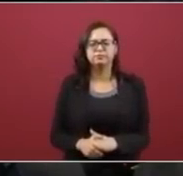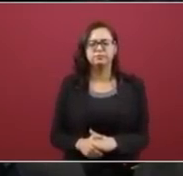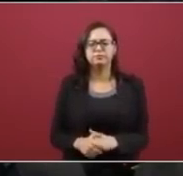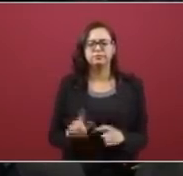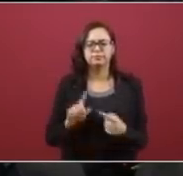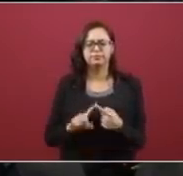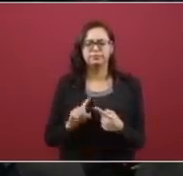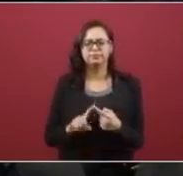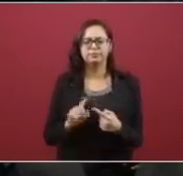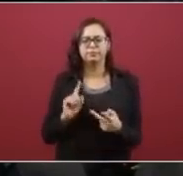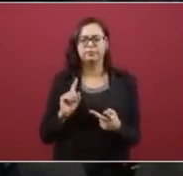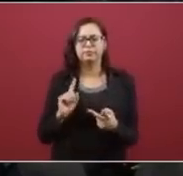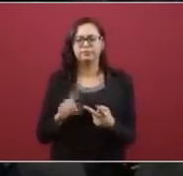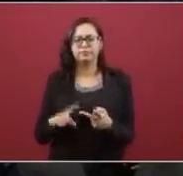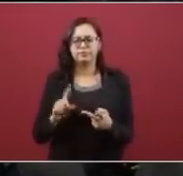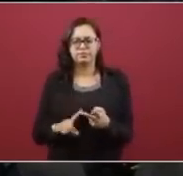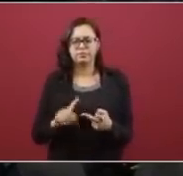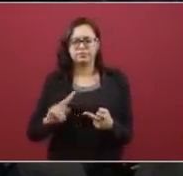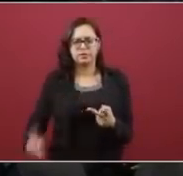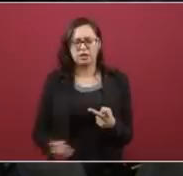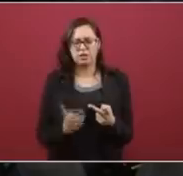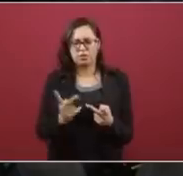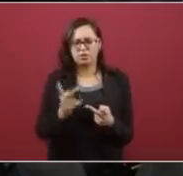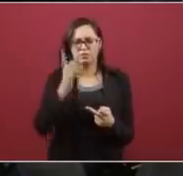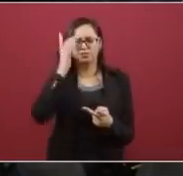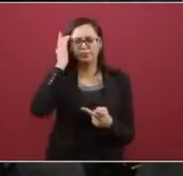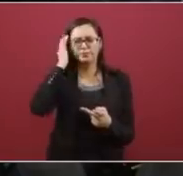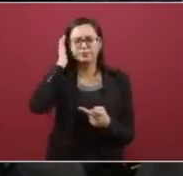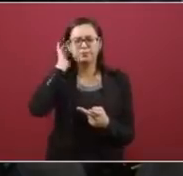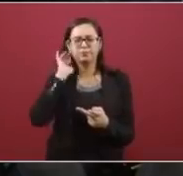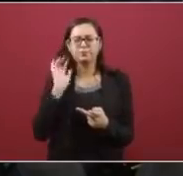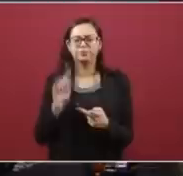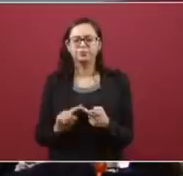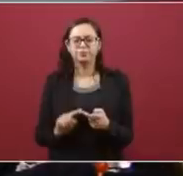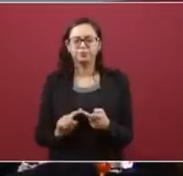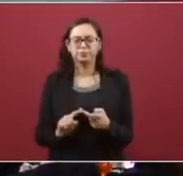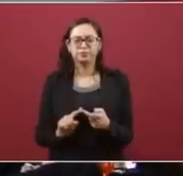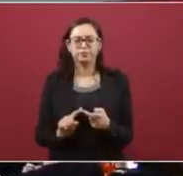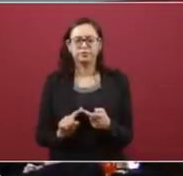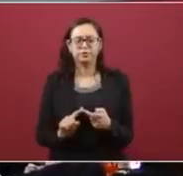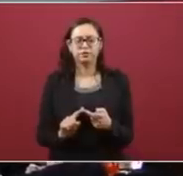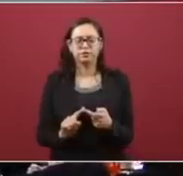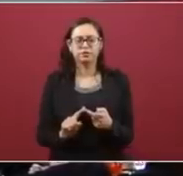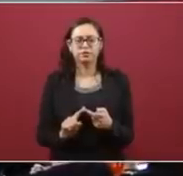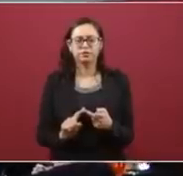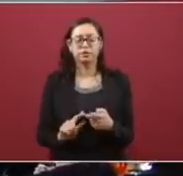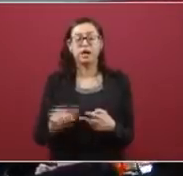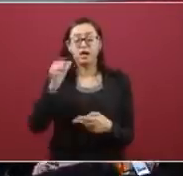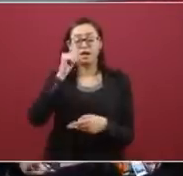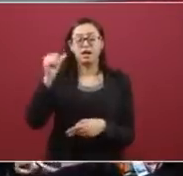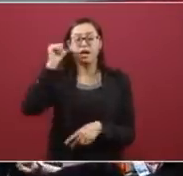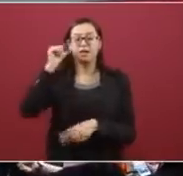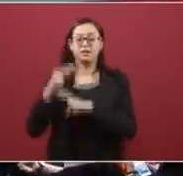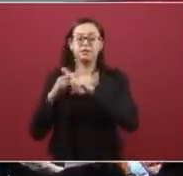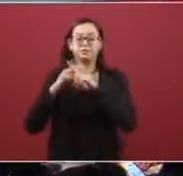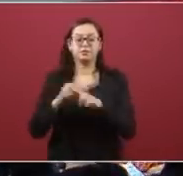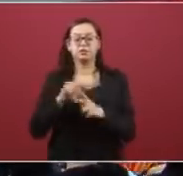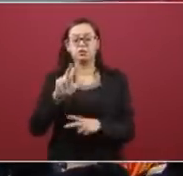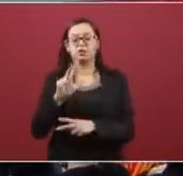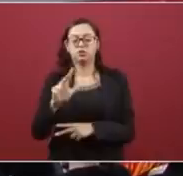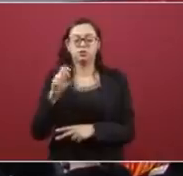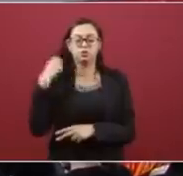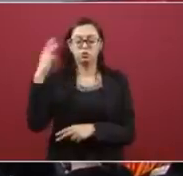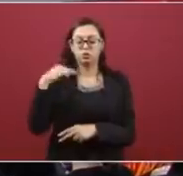Mi segunda pregunta, presidente, ayer eh en la celebración del 18 de marzo fueron